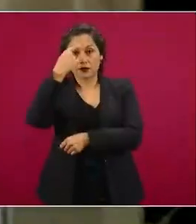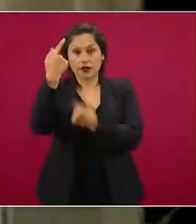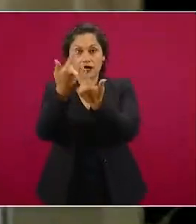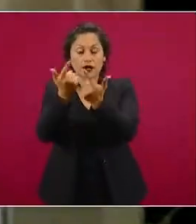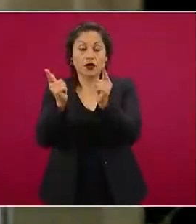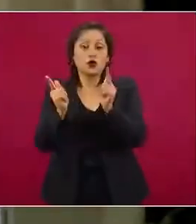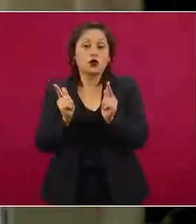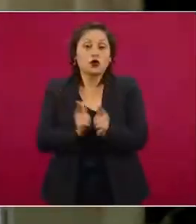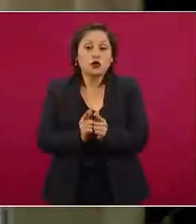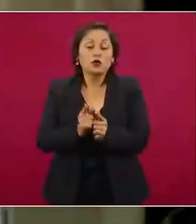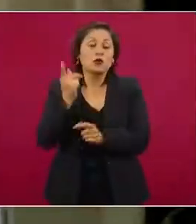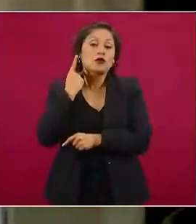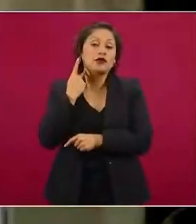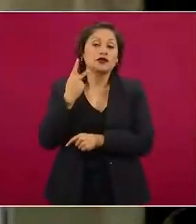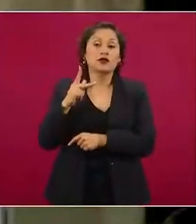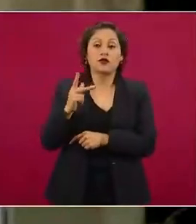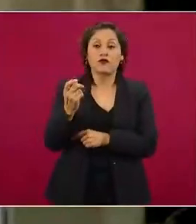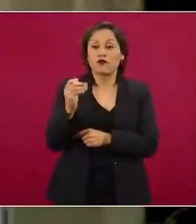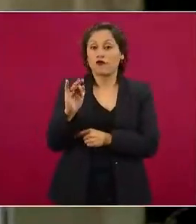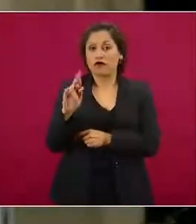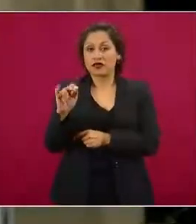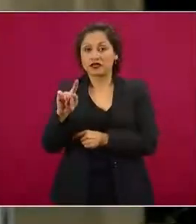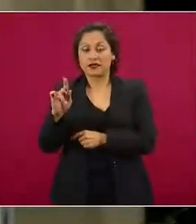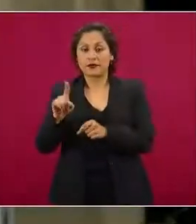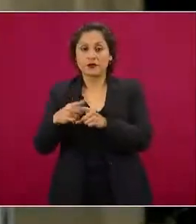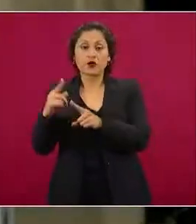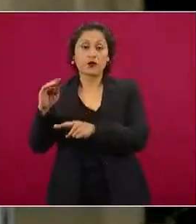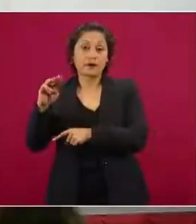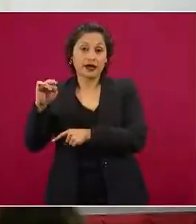Sociales Progresistas y negó el registro a México Libre?